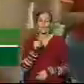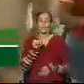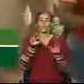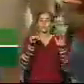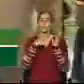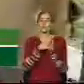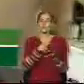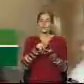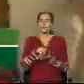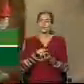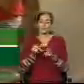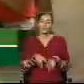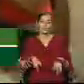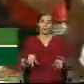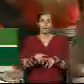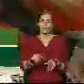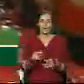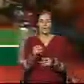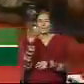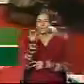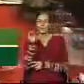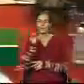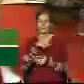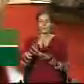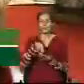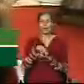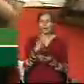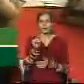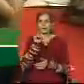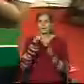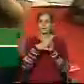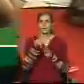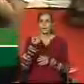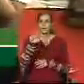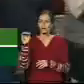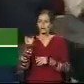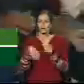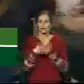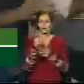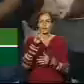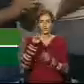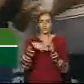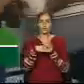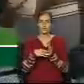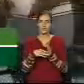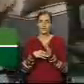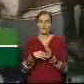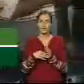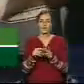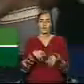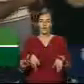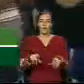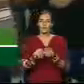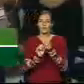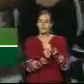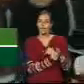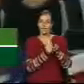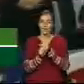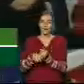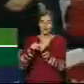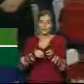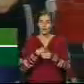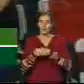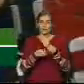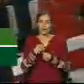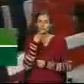por hectárea cuando el promedio nacional está entre 3.500 a 4.000. El Delta se va a convertir en